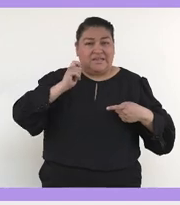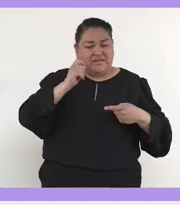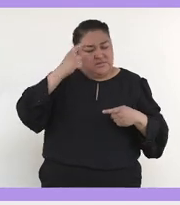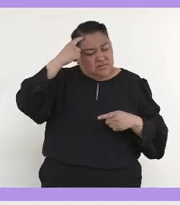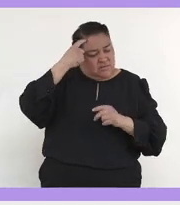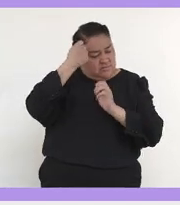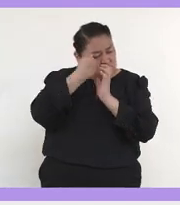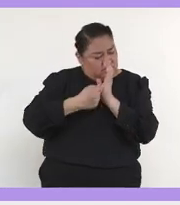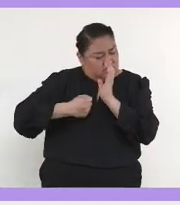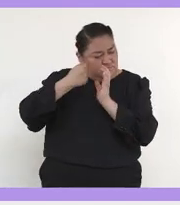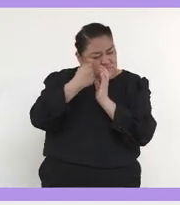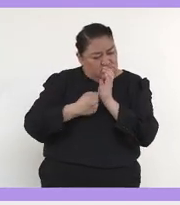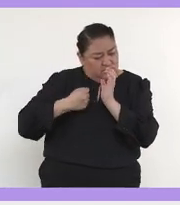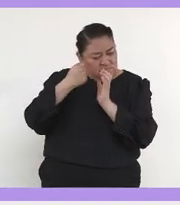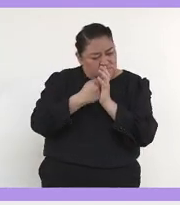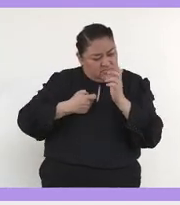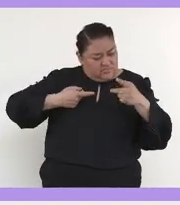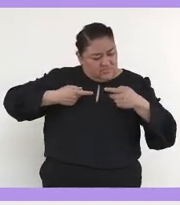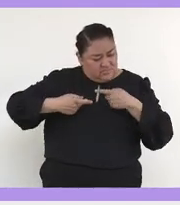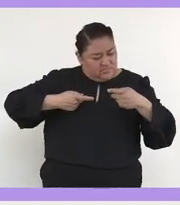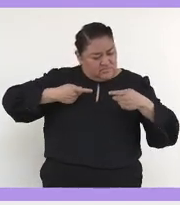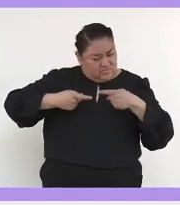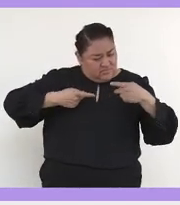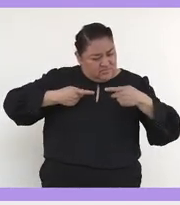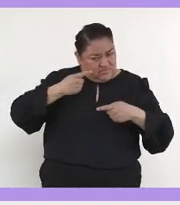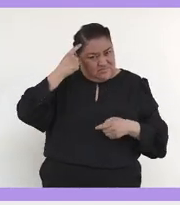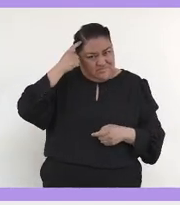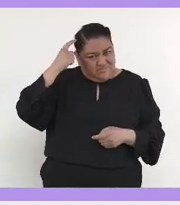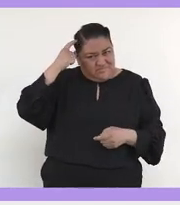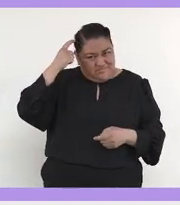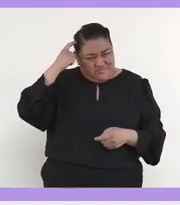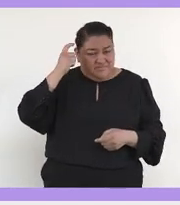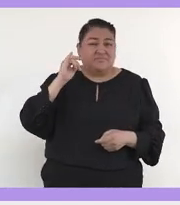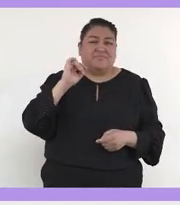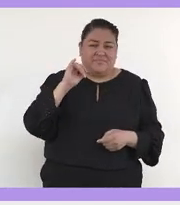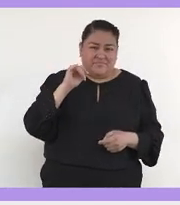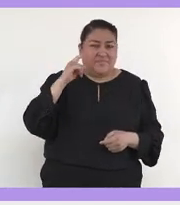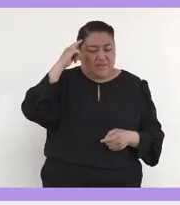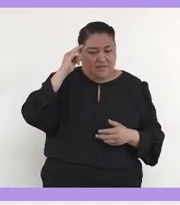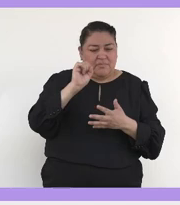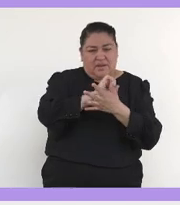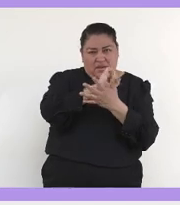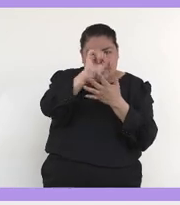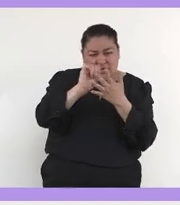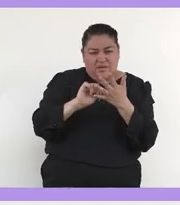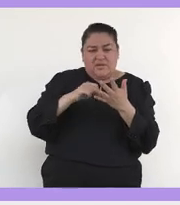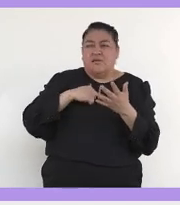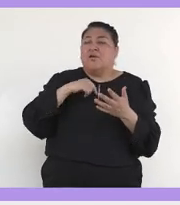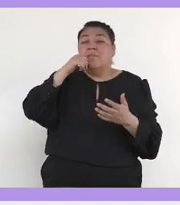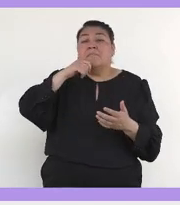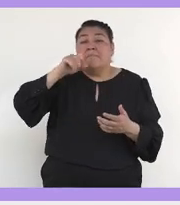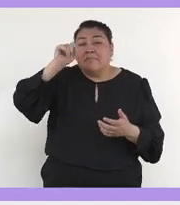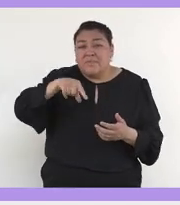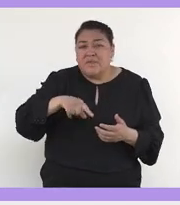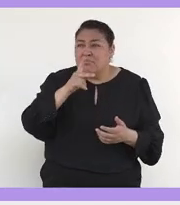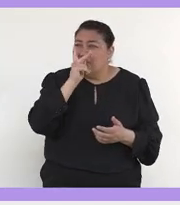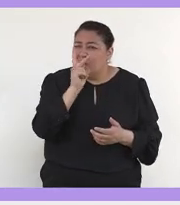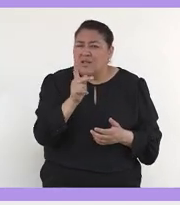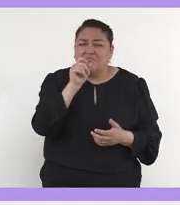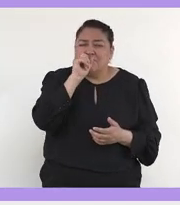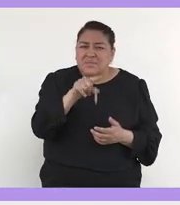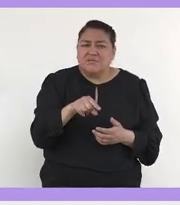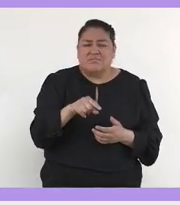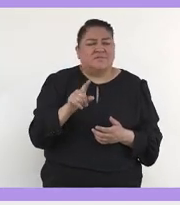mental Y eso no nos gusta no nos gusta andar pensando cosas no nos gusta pensar alternativas y creemos que las cosas se tienen que decir solamente de una manera no